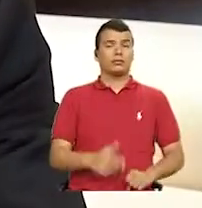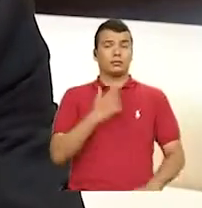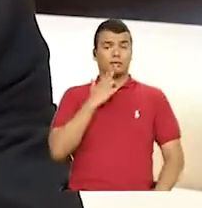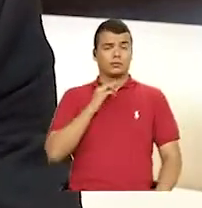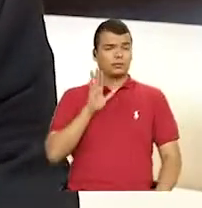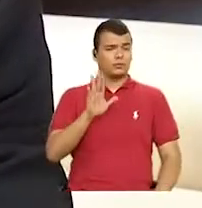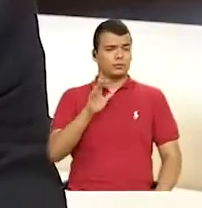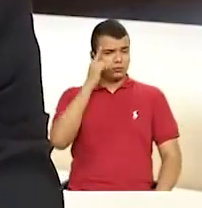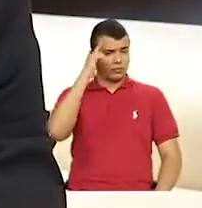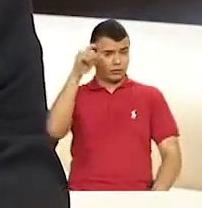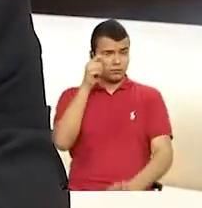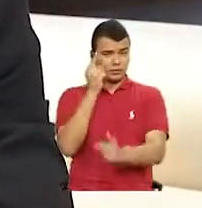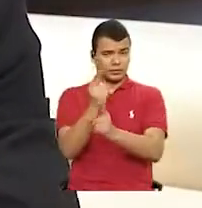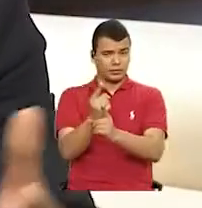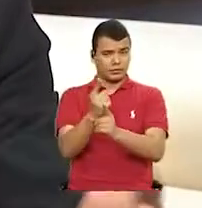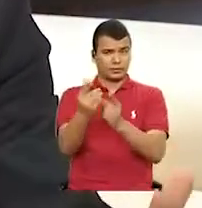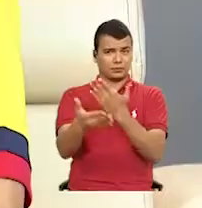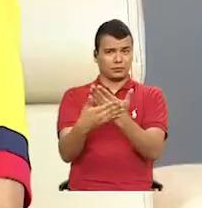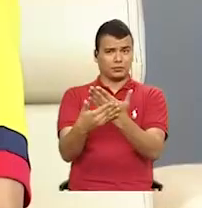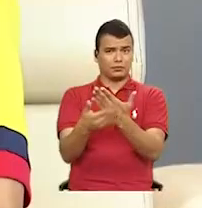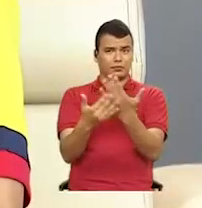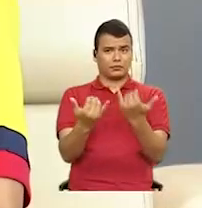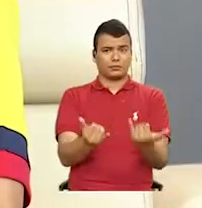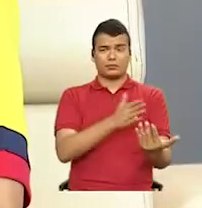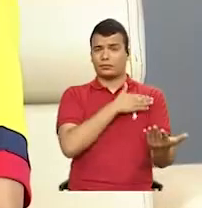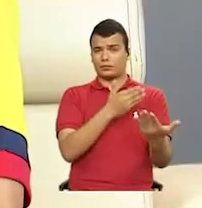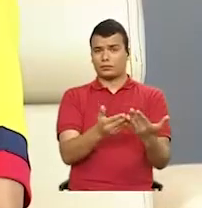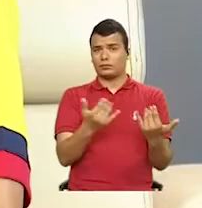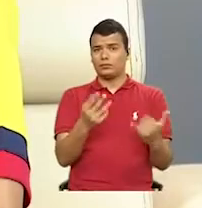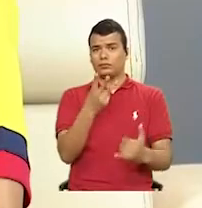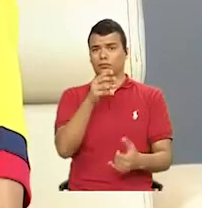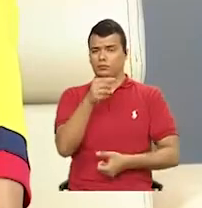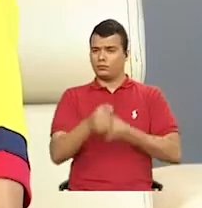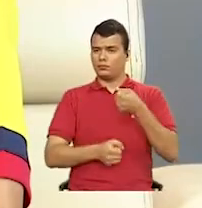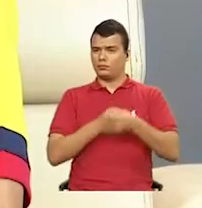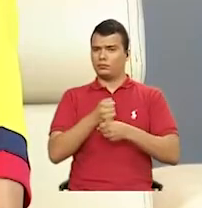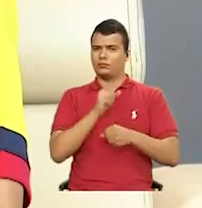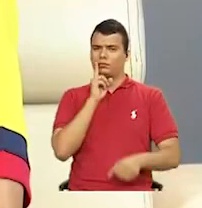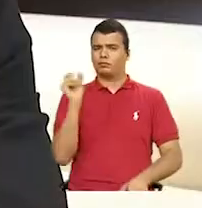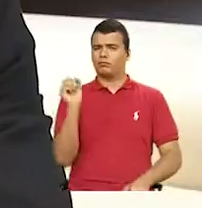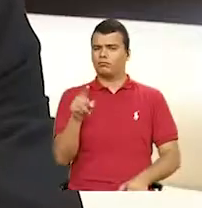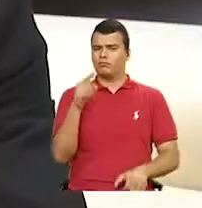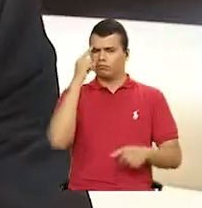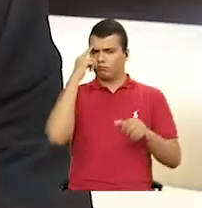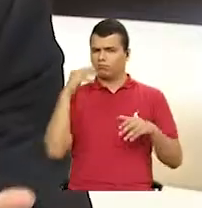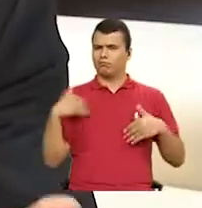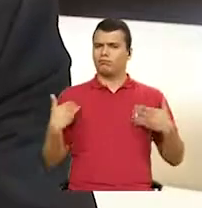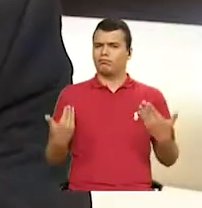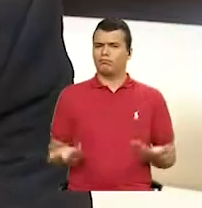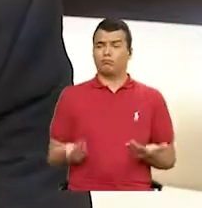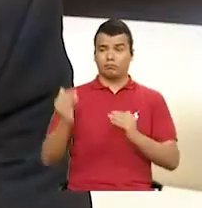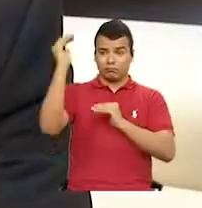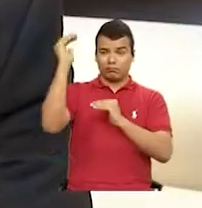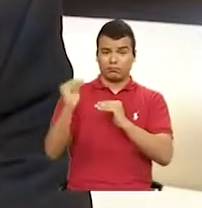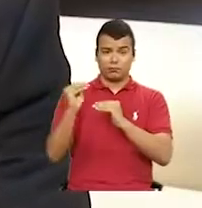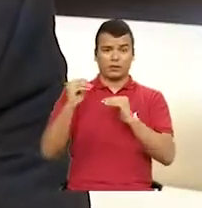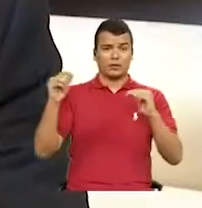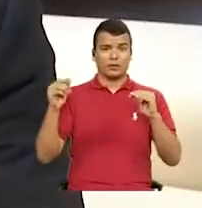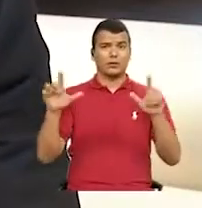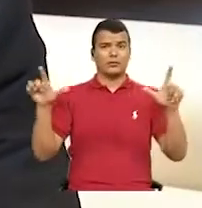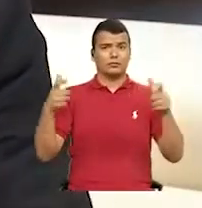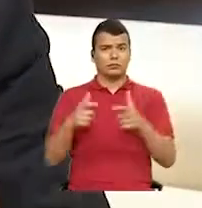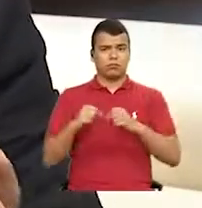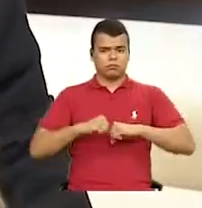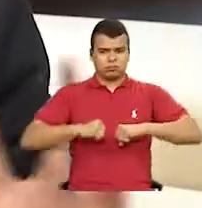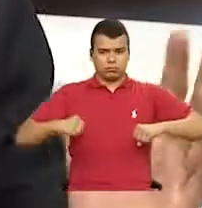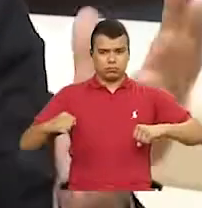esto fuera tan efectivo como está sucediendo en los últimos 30 años, la gran pregunta es la siguiente, ¿por qué en vez de disminuir el sobrepeso y la obesidad,